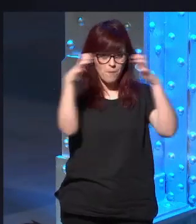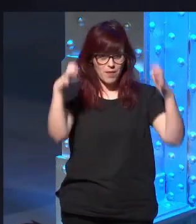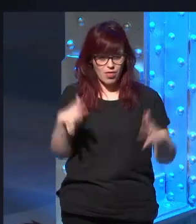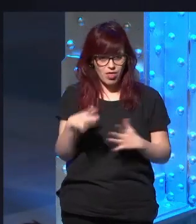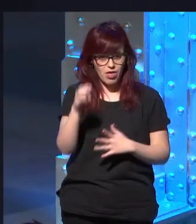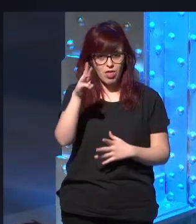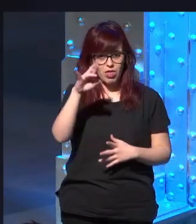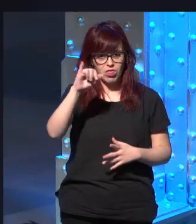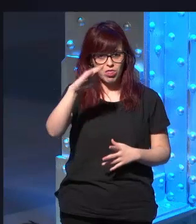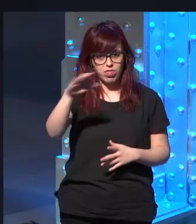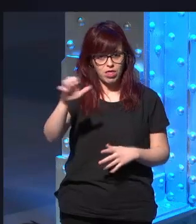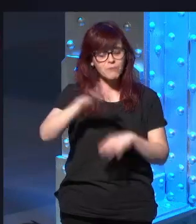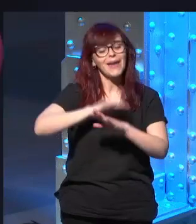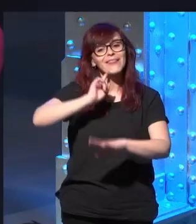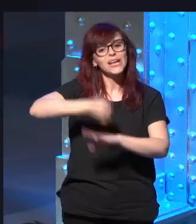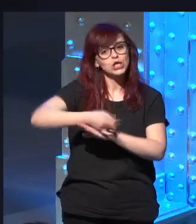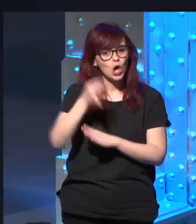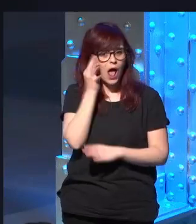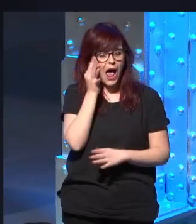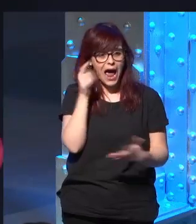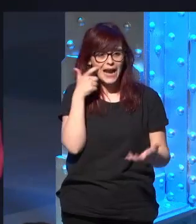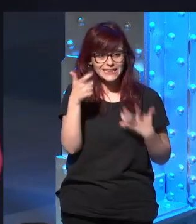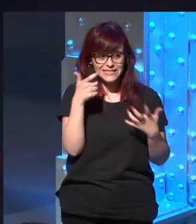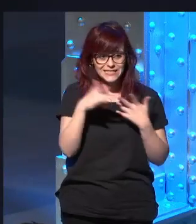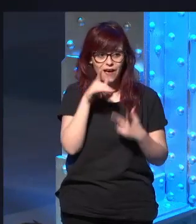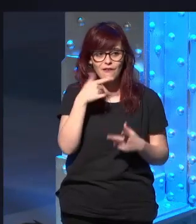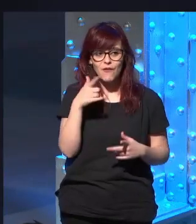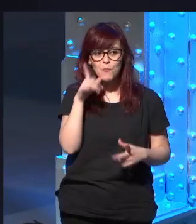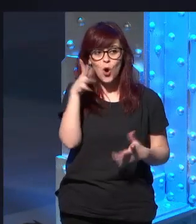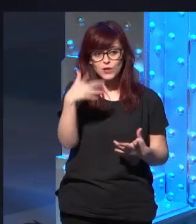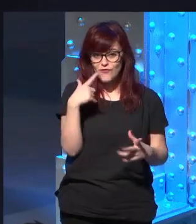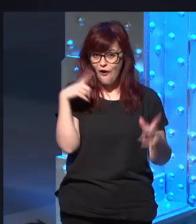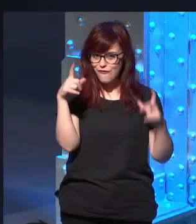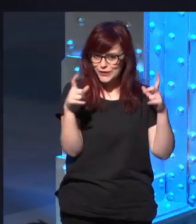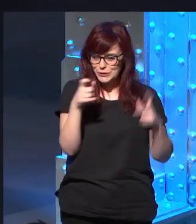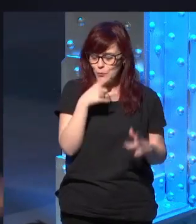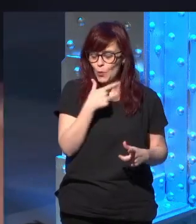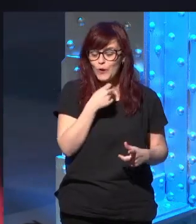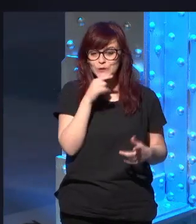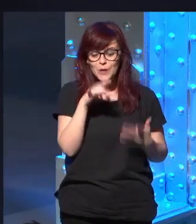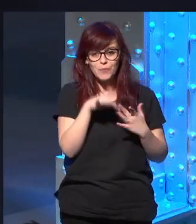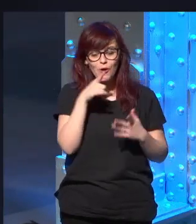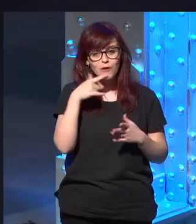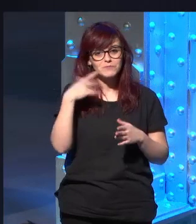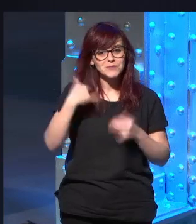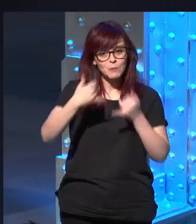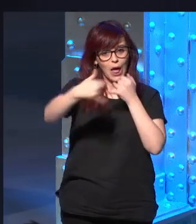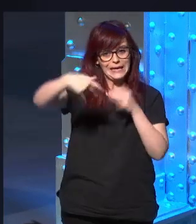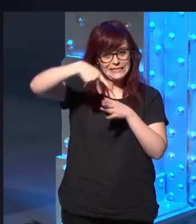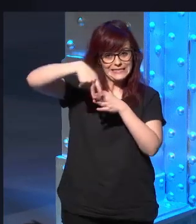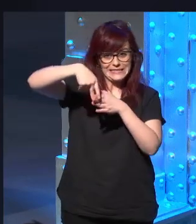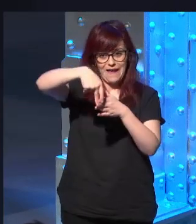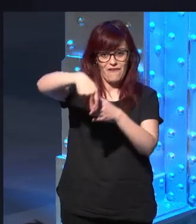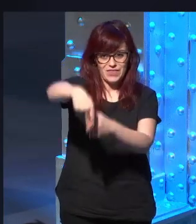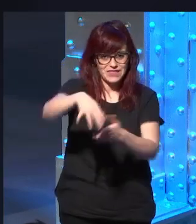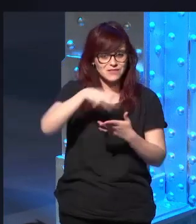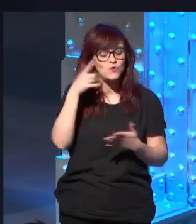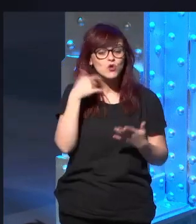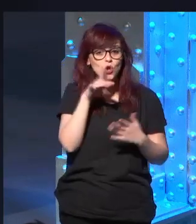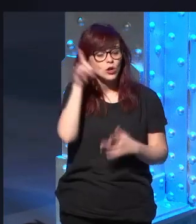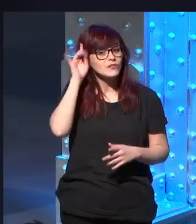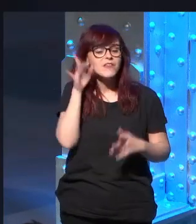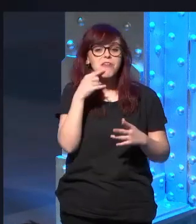directora artística. También me gusta esta foto de trapecista por eso, porque yo no sabía que iba a acabar trabajando en el